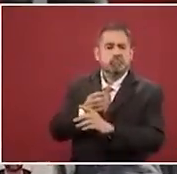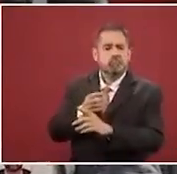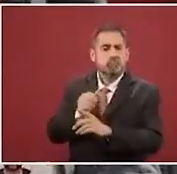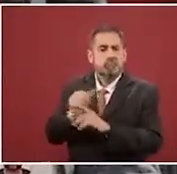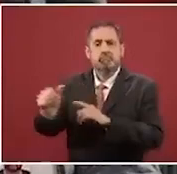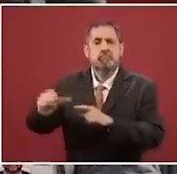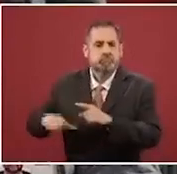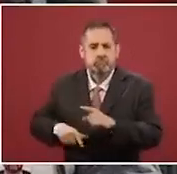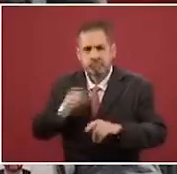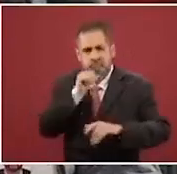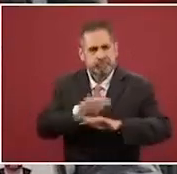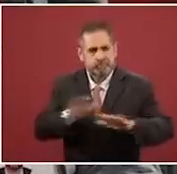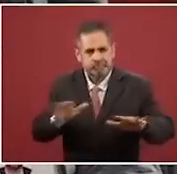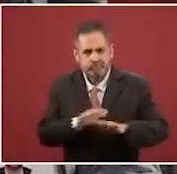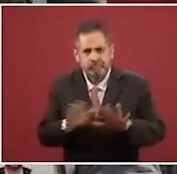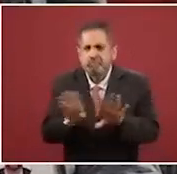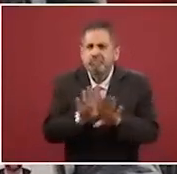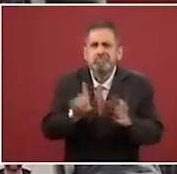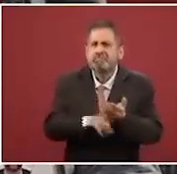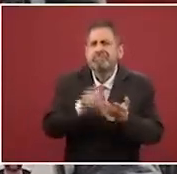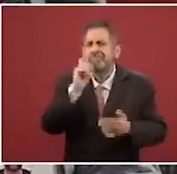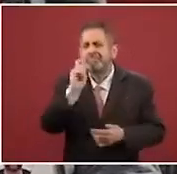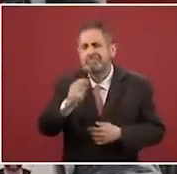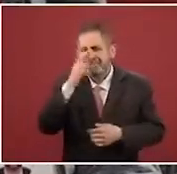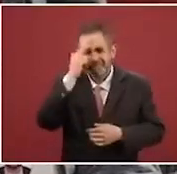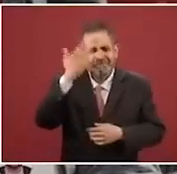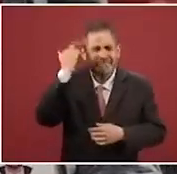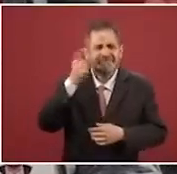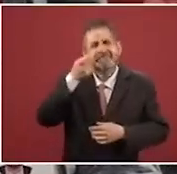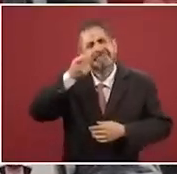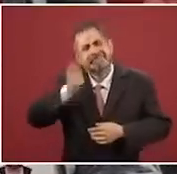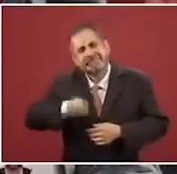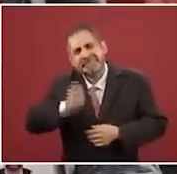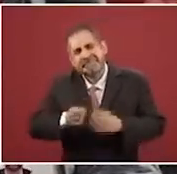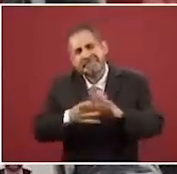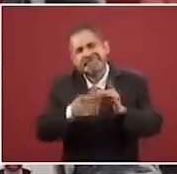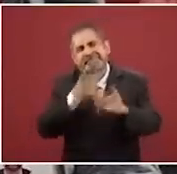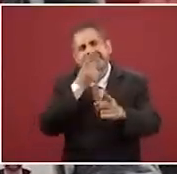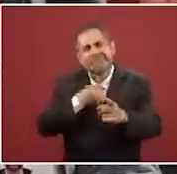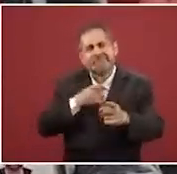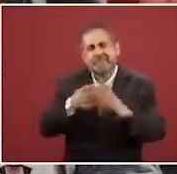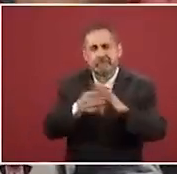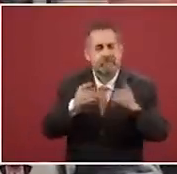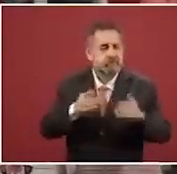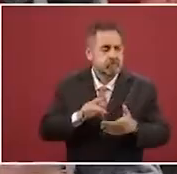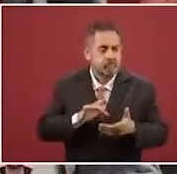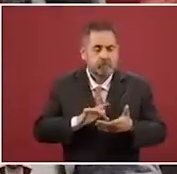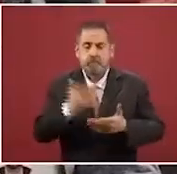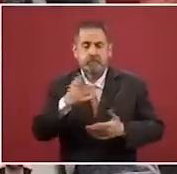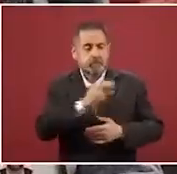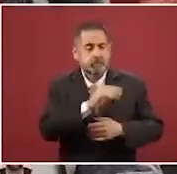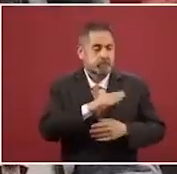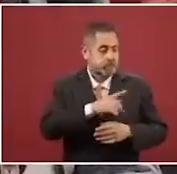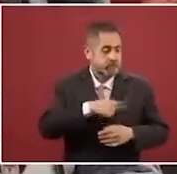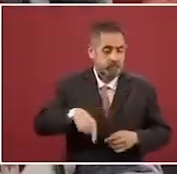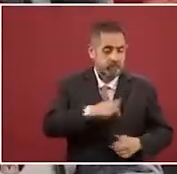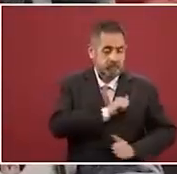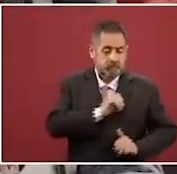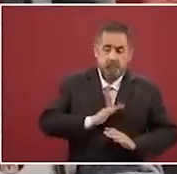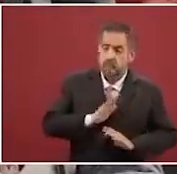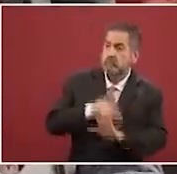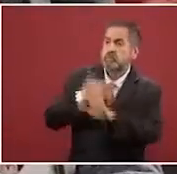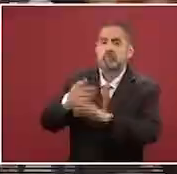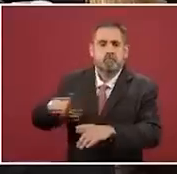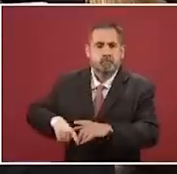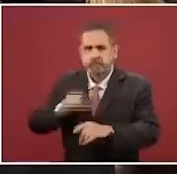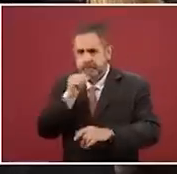haberlo habido. Queda como muy en el aire. ¿A qué se refería cuando usted agradece que no hubo un golpe de Estado con los militares,